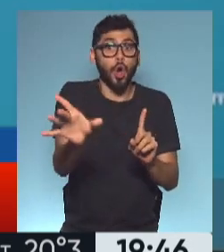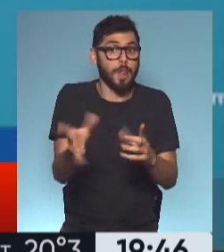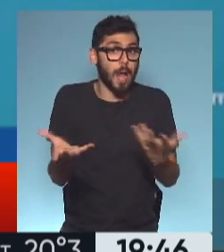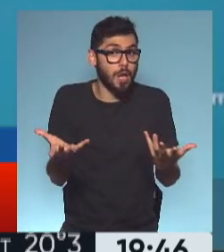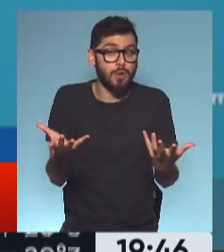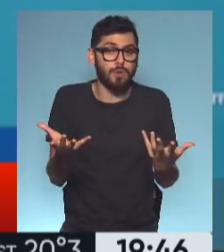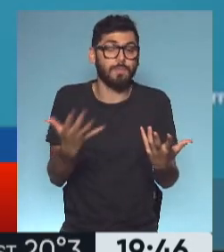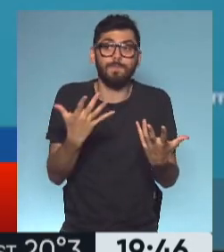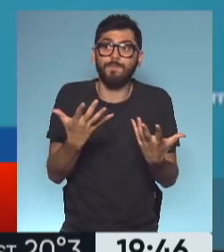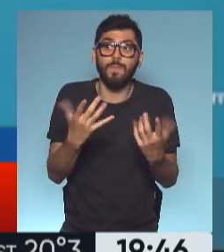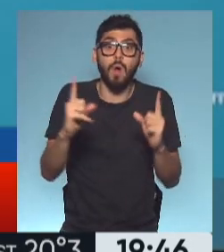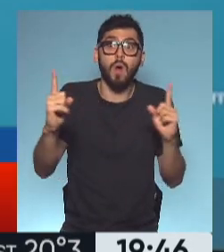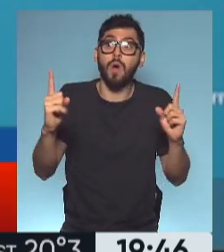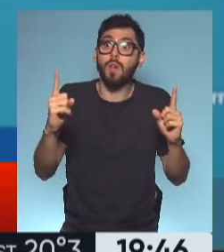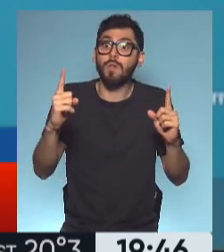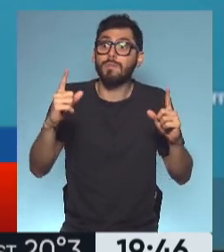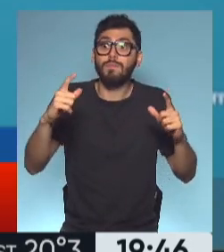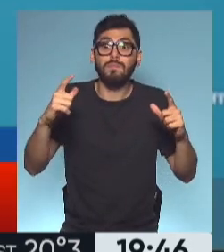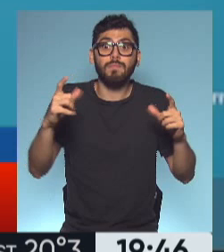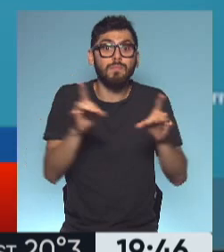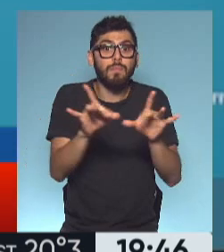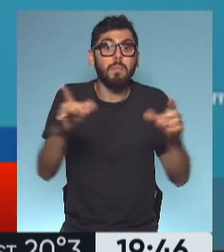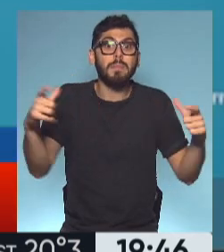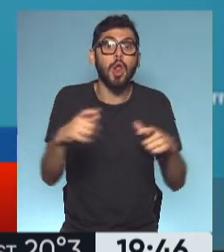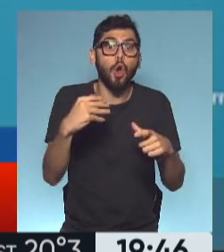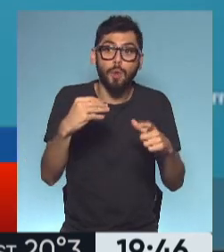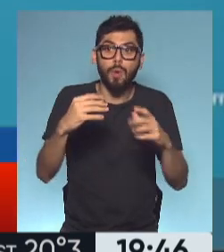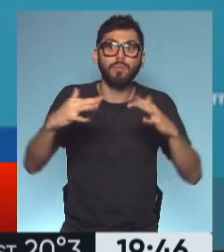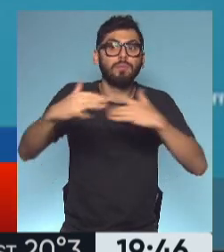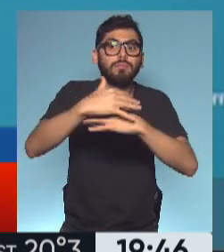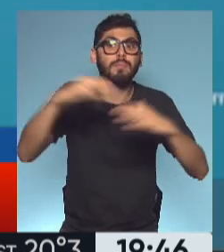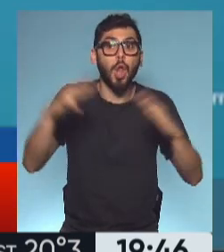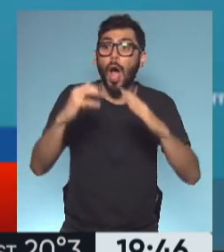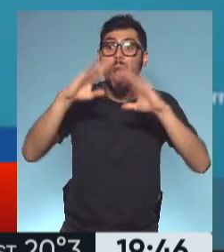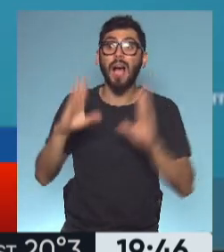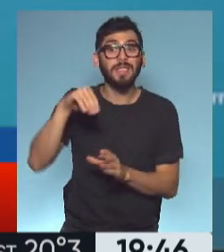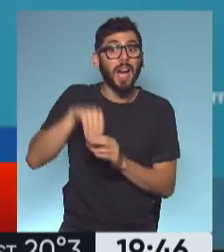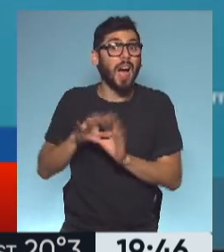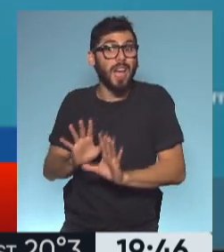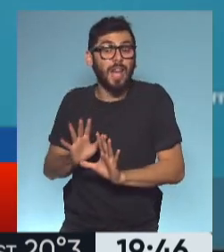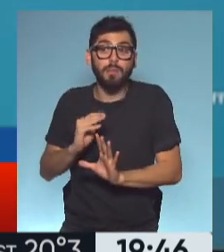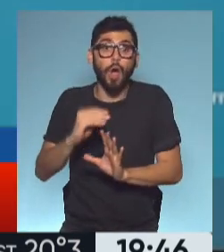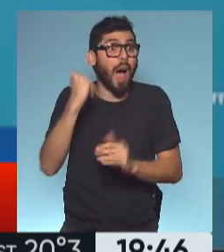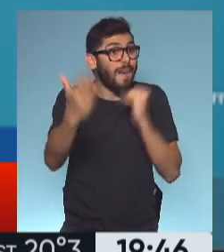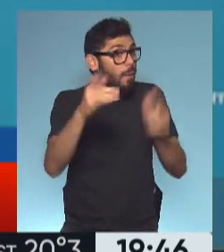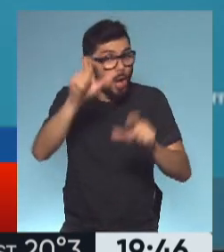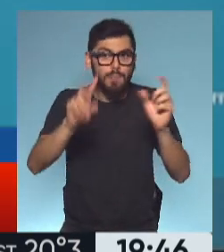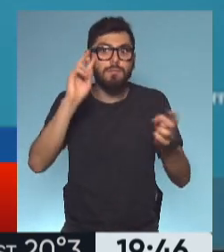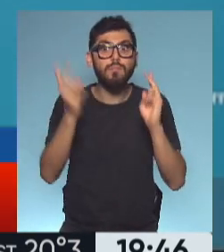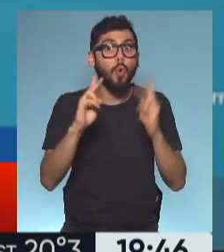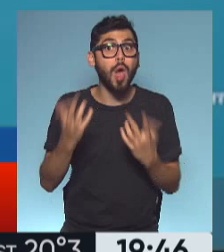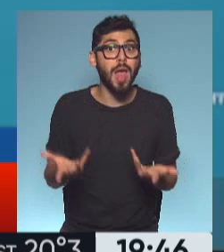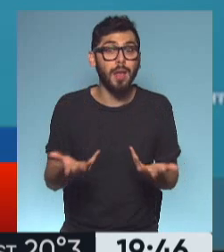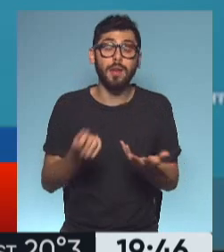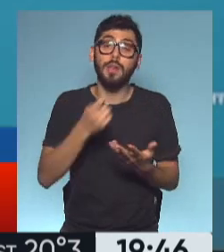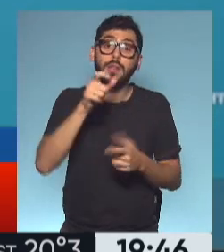la menor circulación posible, quedarse lo más posible en nuestras casas, porque afuera se está muriendo la gente. Y el que no lo